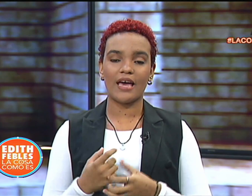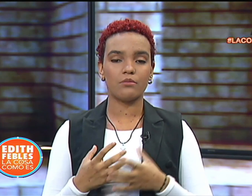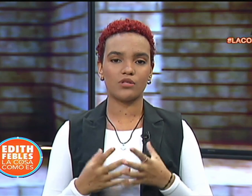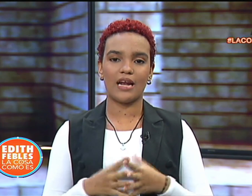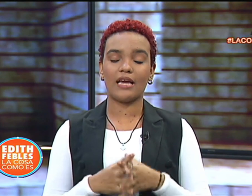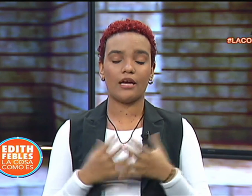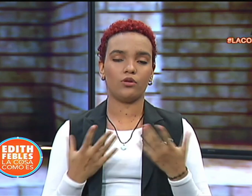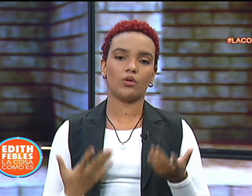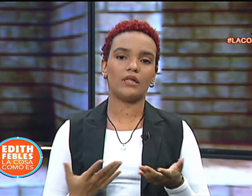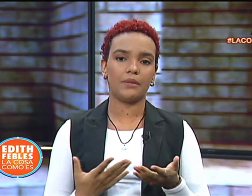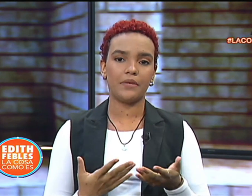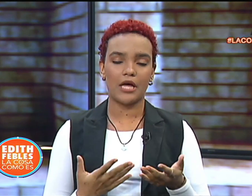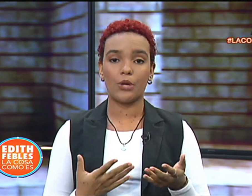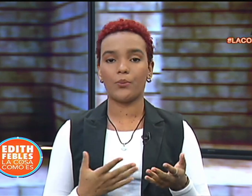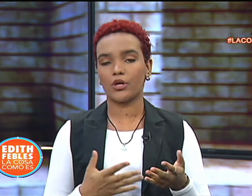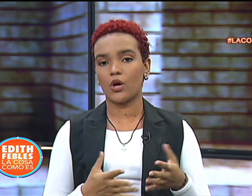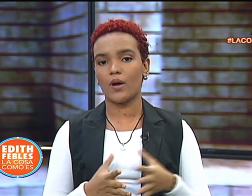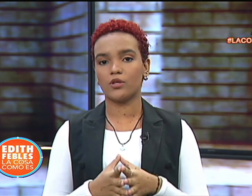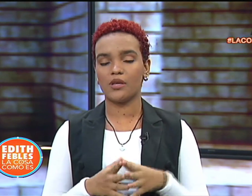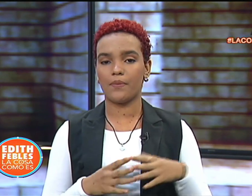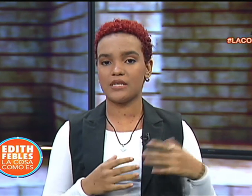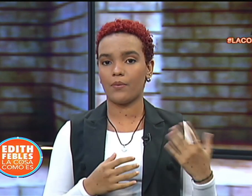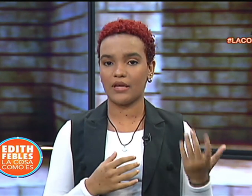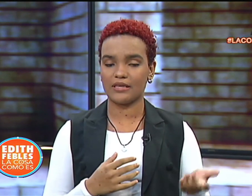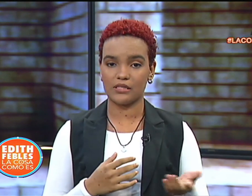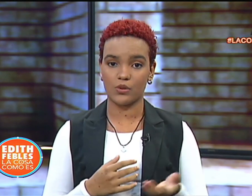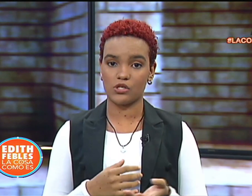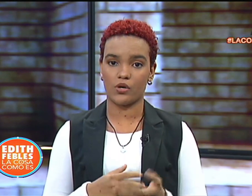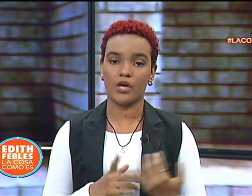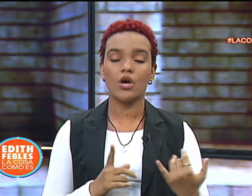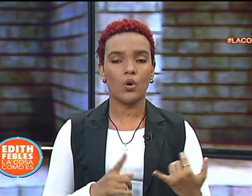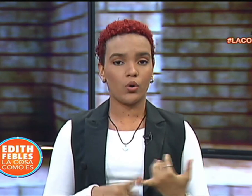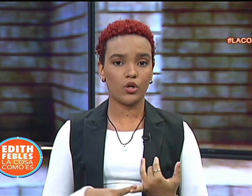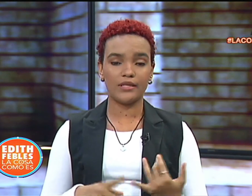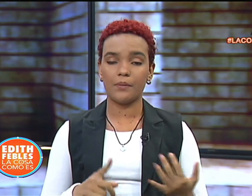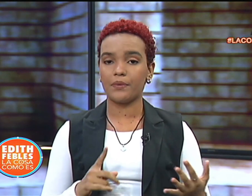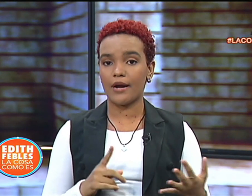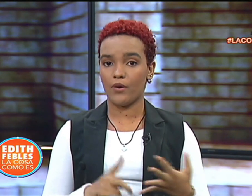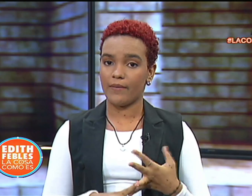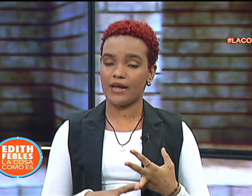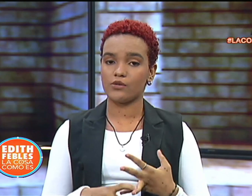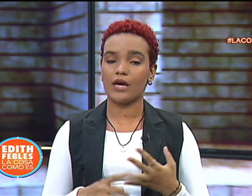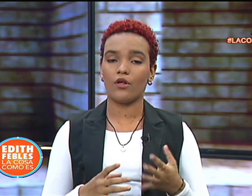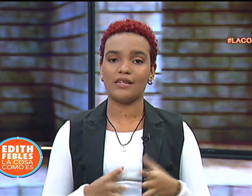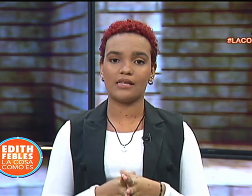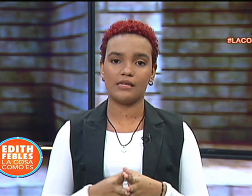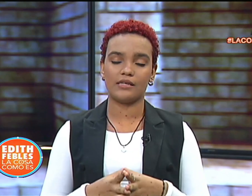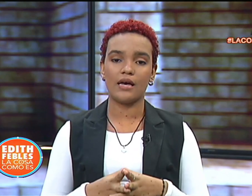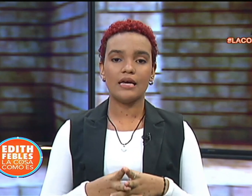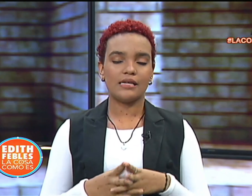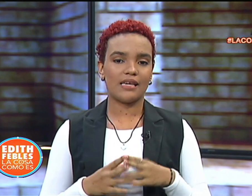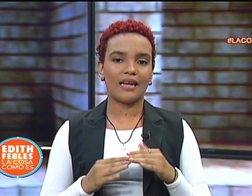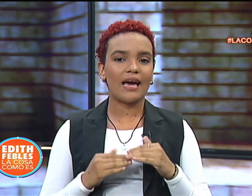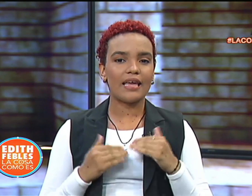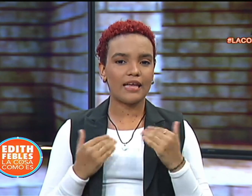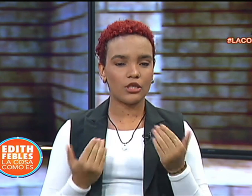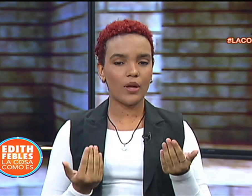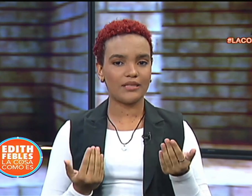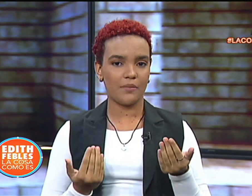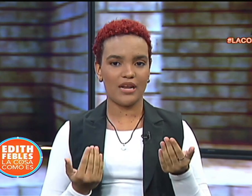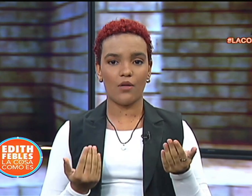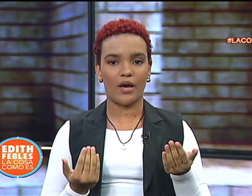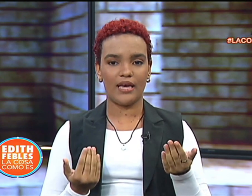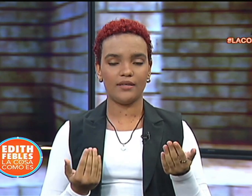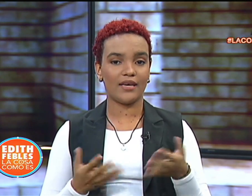su vida y mostrarle que no todo ha terminado porque cuando se pasa por estas situaciones uniones tempranos embarazos en la adolescencia se cree que ya